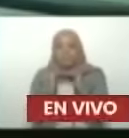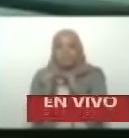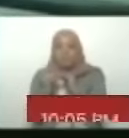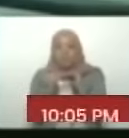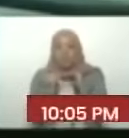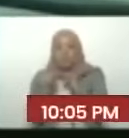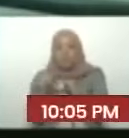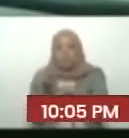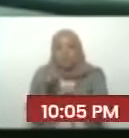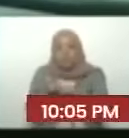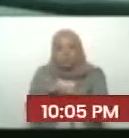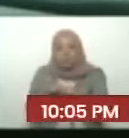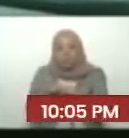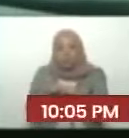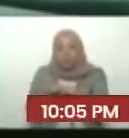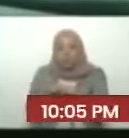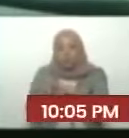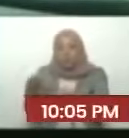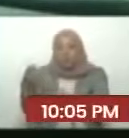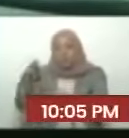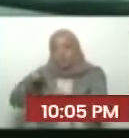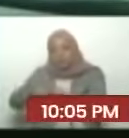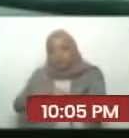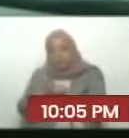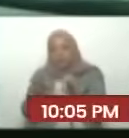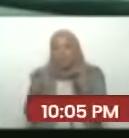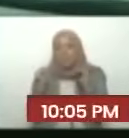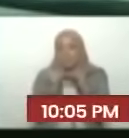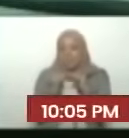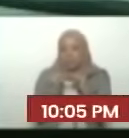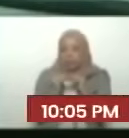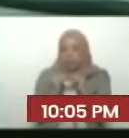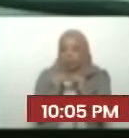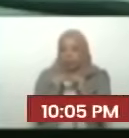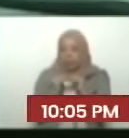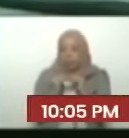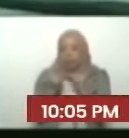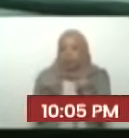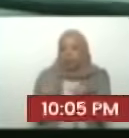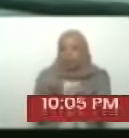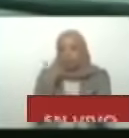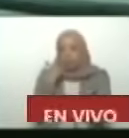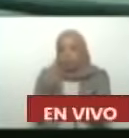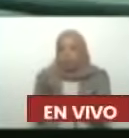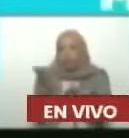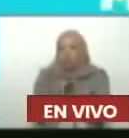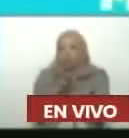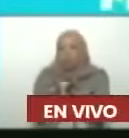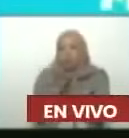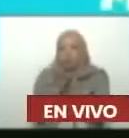Silla. O correcto. Separado, la silla separada y la mesa. Y la tendencia de ahora, hasta donde yo veo en las